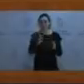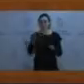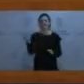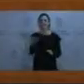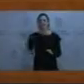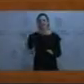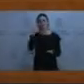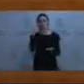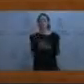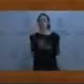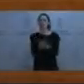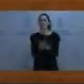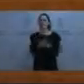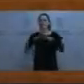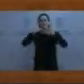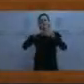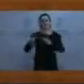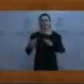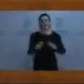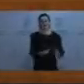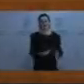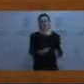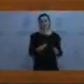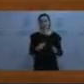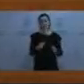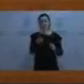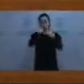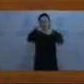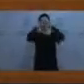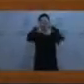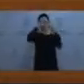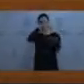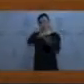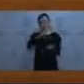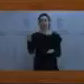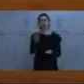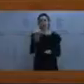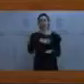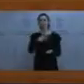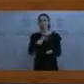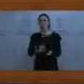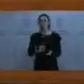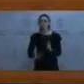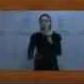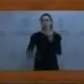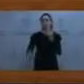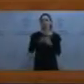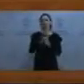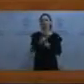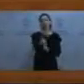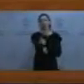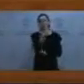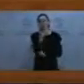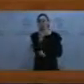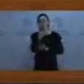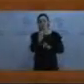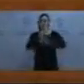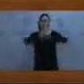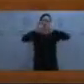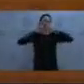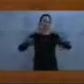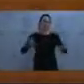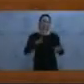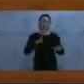ustedes creen que debe ser y hacer el hospital de Harrio, hasta es posible que encuentren el apoyo. Pero deben dejarlo claro y deben